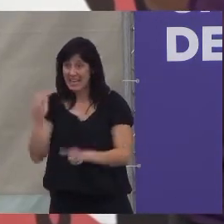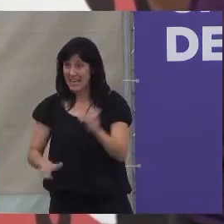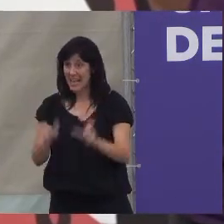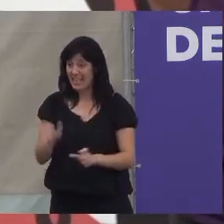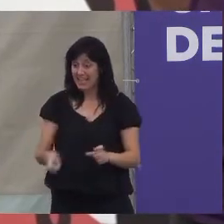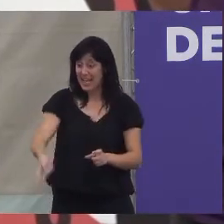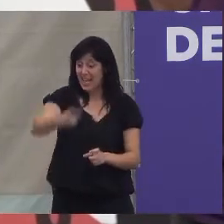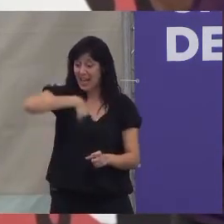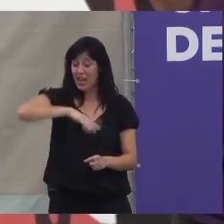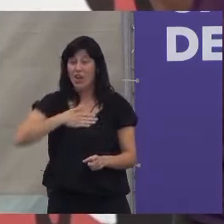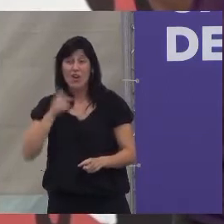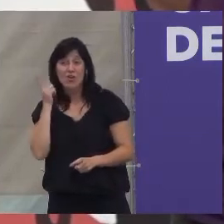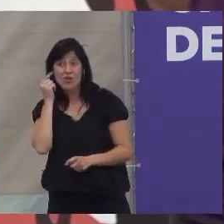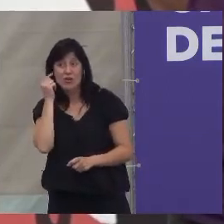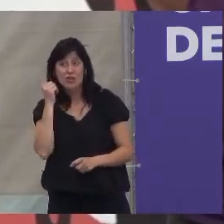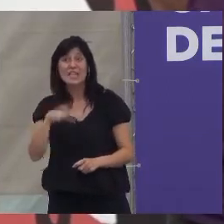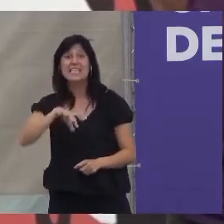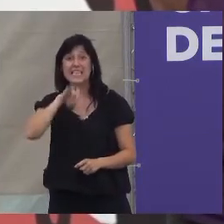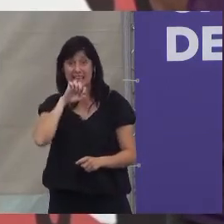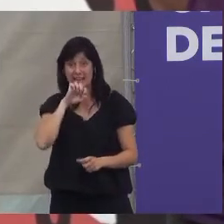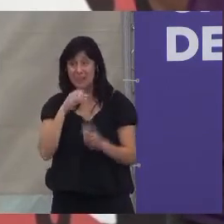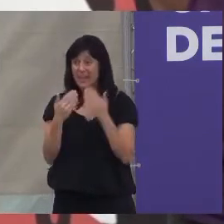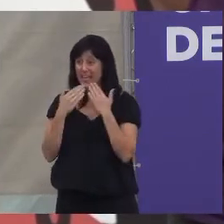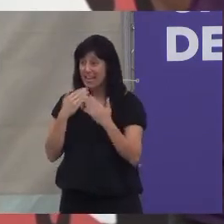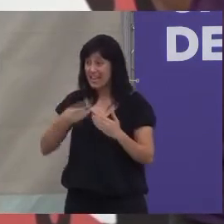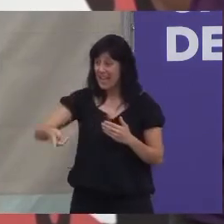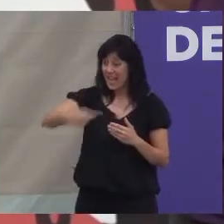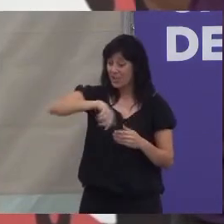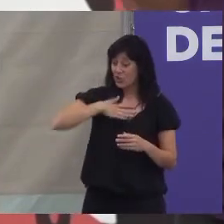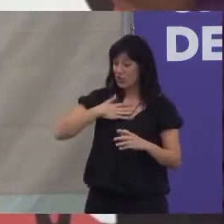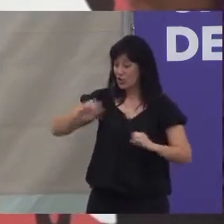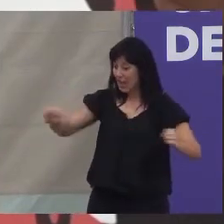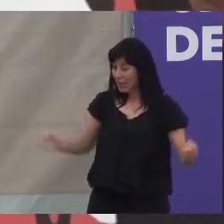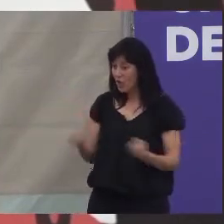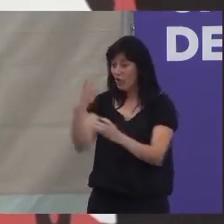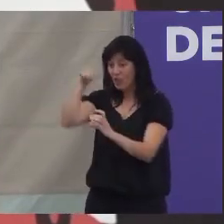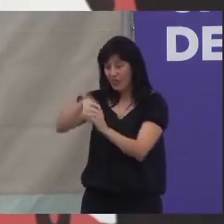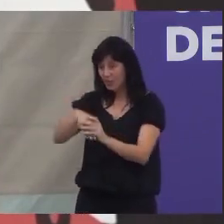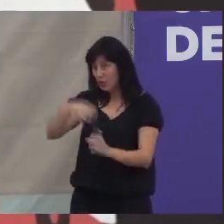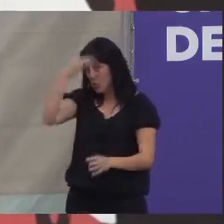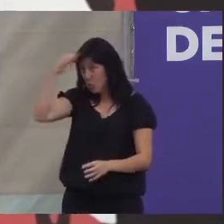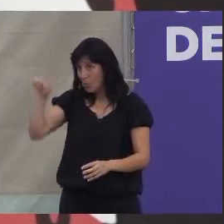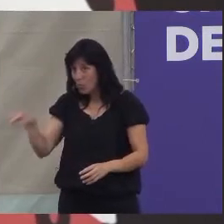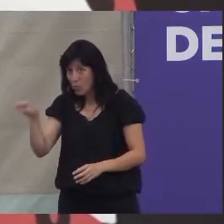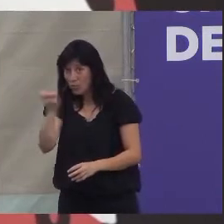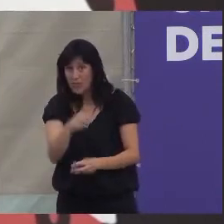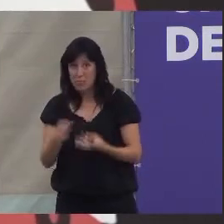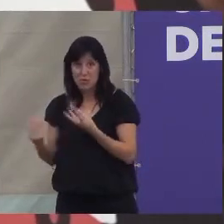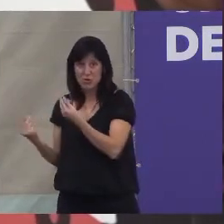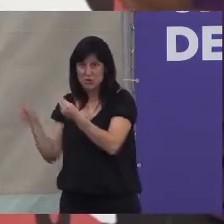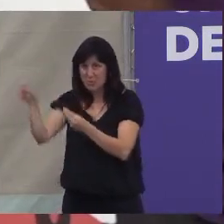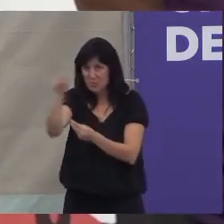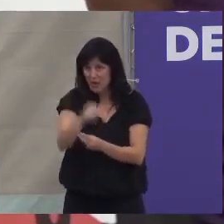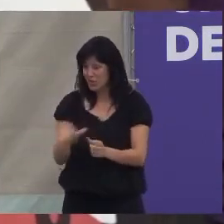somos nosotras las que con nuestra acción desde los municipios, barrios, ciudades